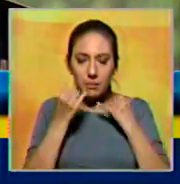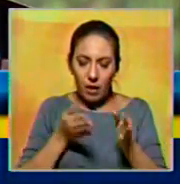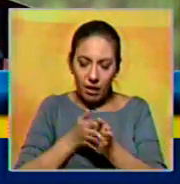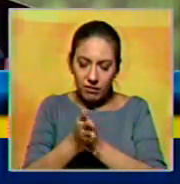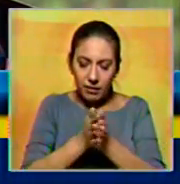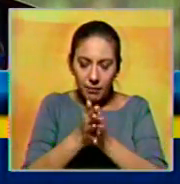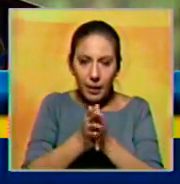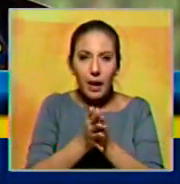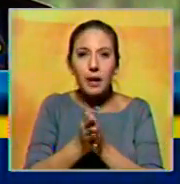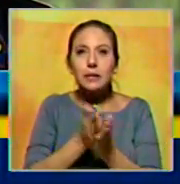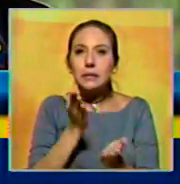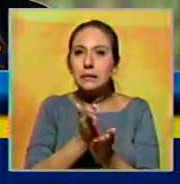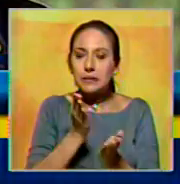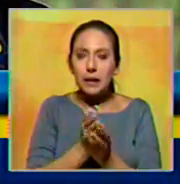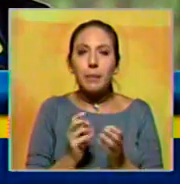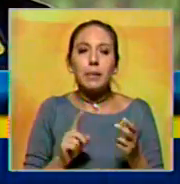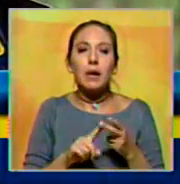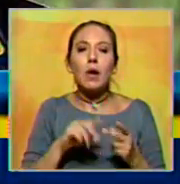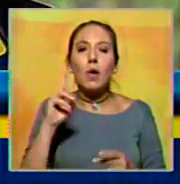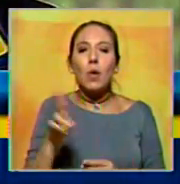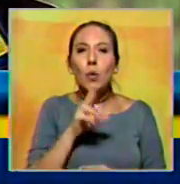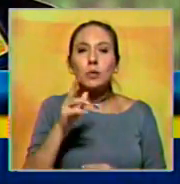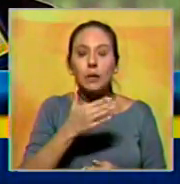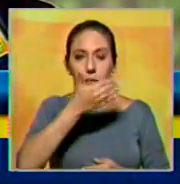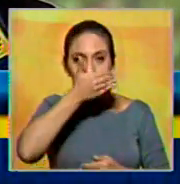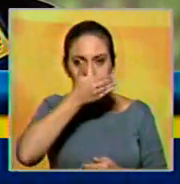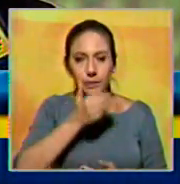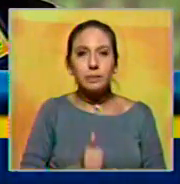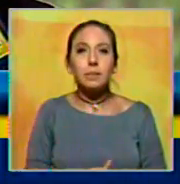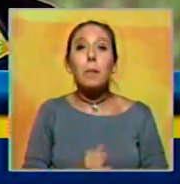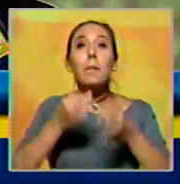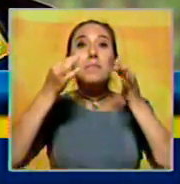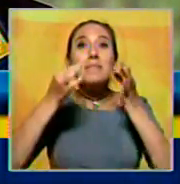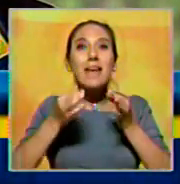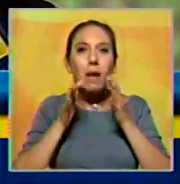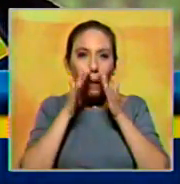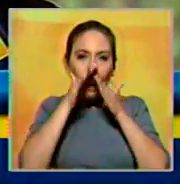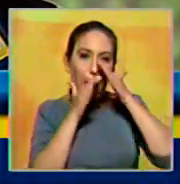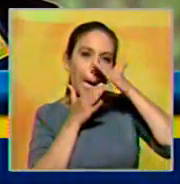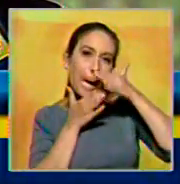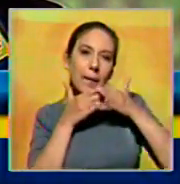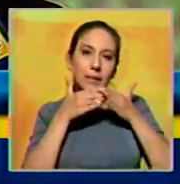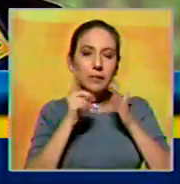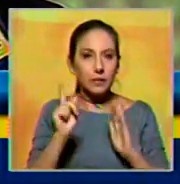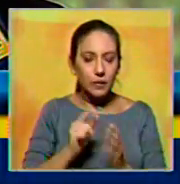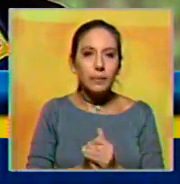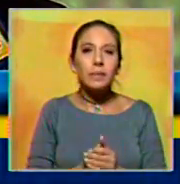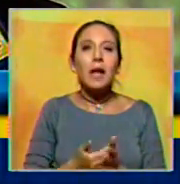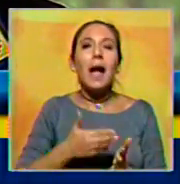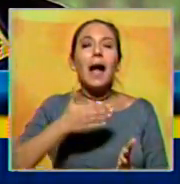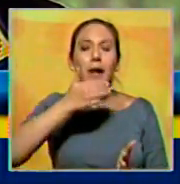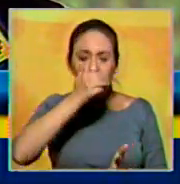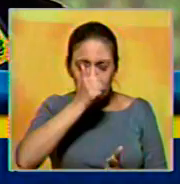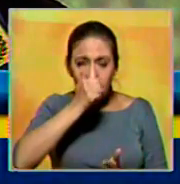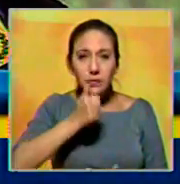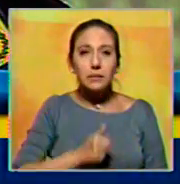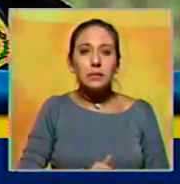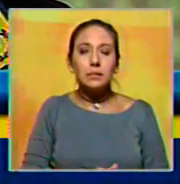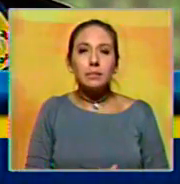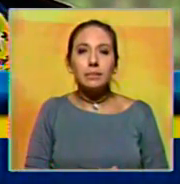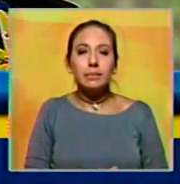manos permanentemente, utilizar el tapaboca bien colocado, soplarse la nariz